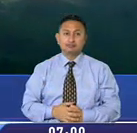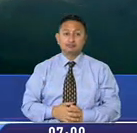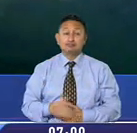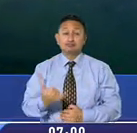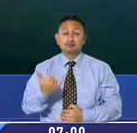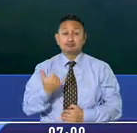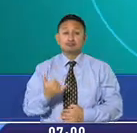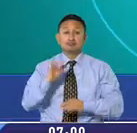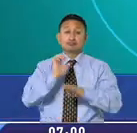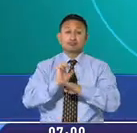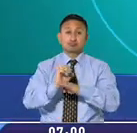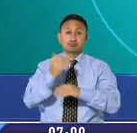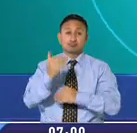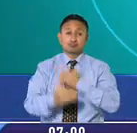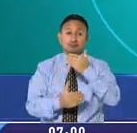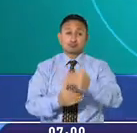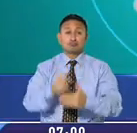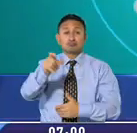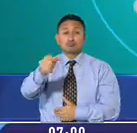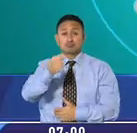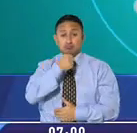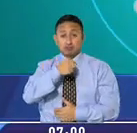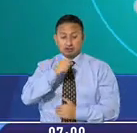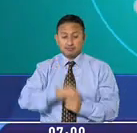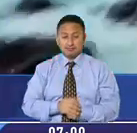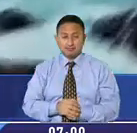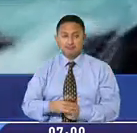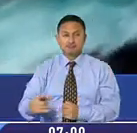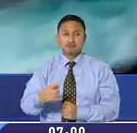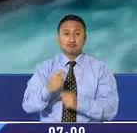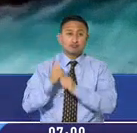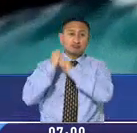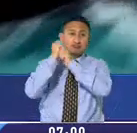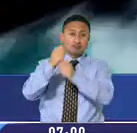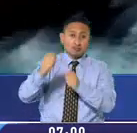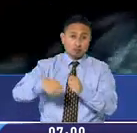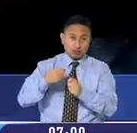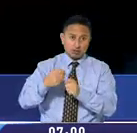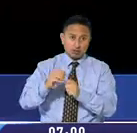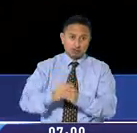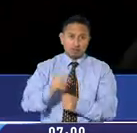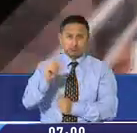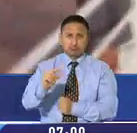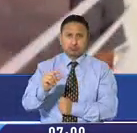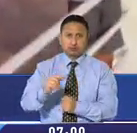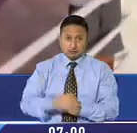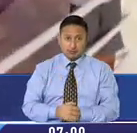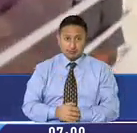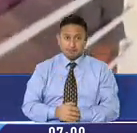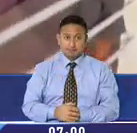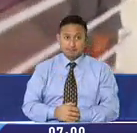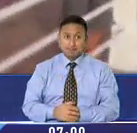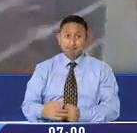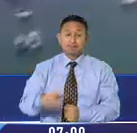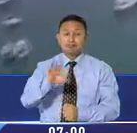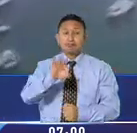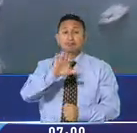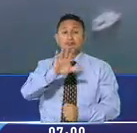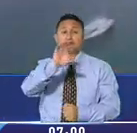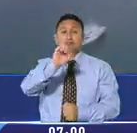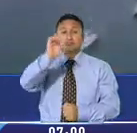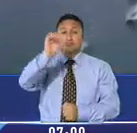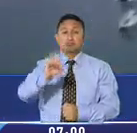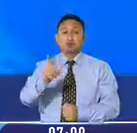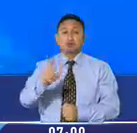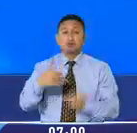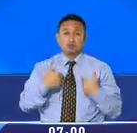paso que da el Ecuador, según los entrevistados, limitaría la pesca indiscriminada en esta zona, habitada por un 95%